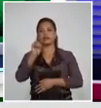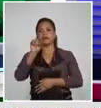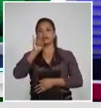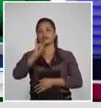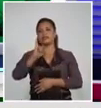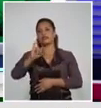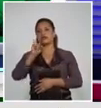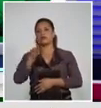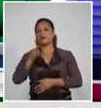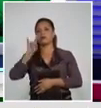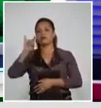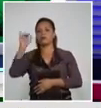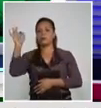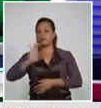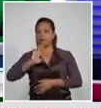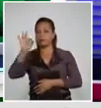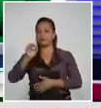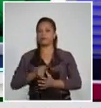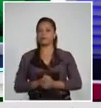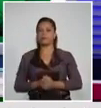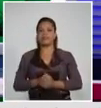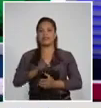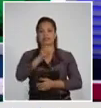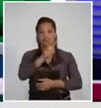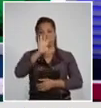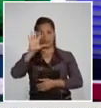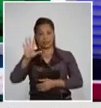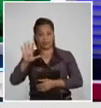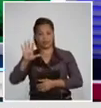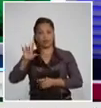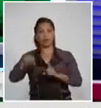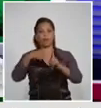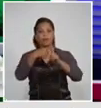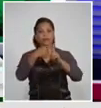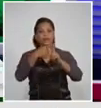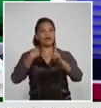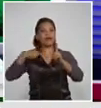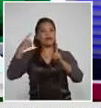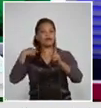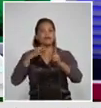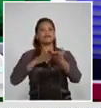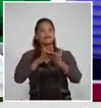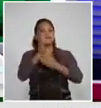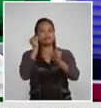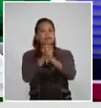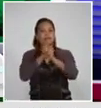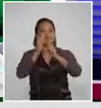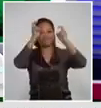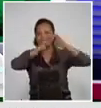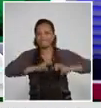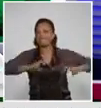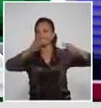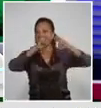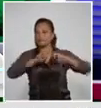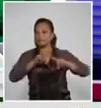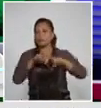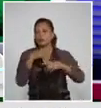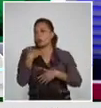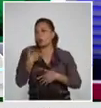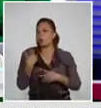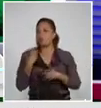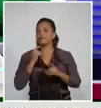6,9%. Y 35 de los diagnosticados ayer se trabaja para precisar la fuente de